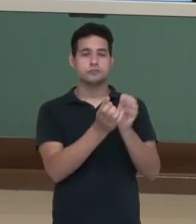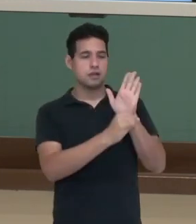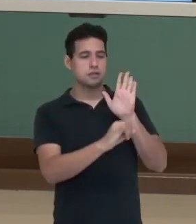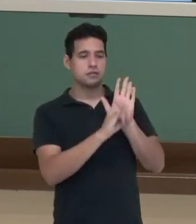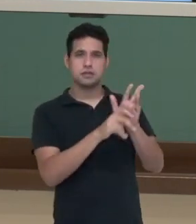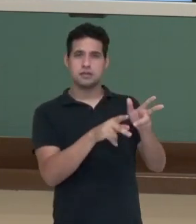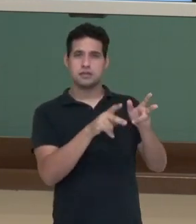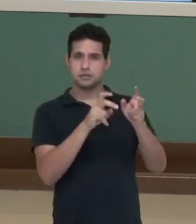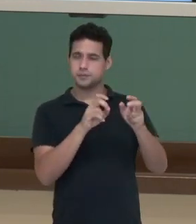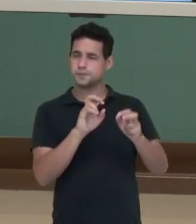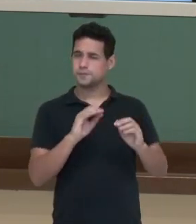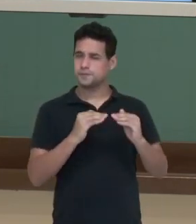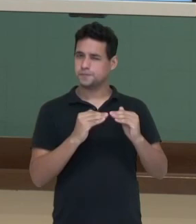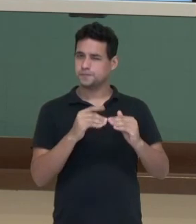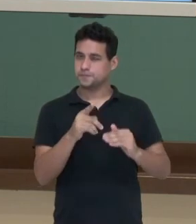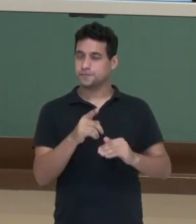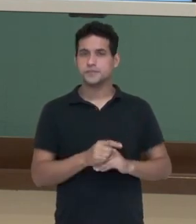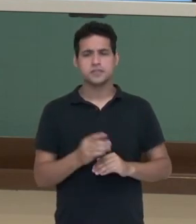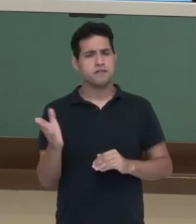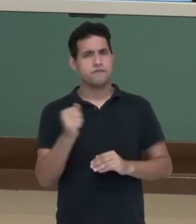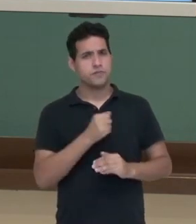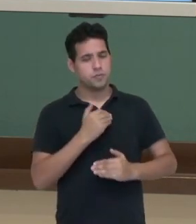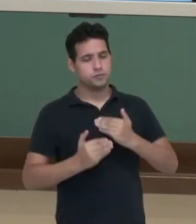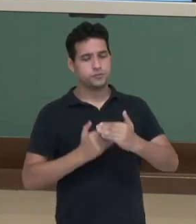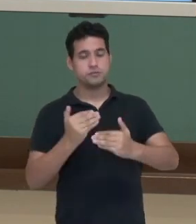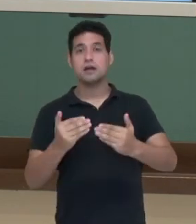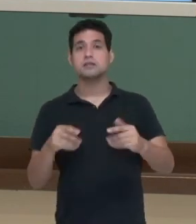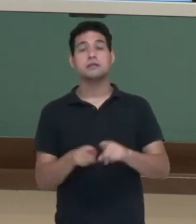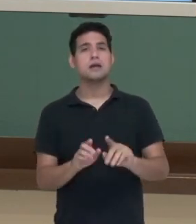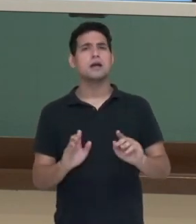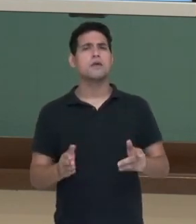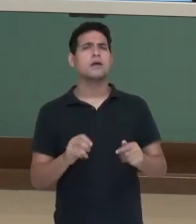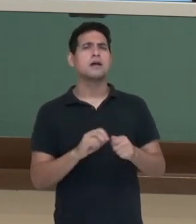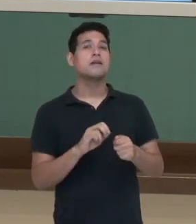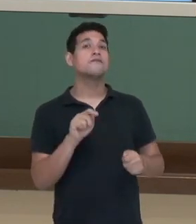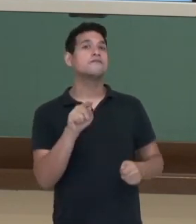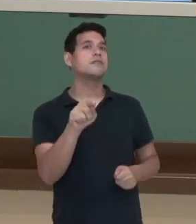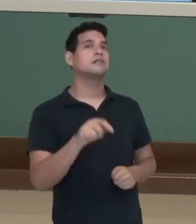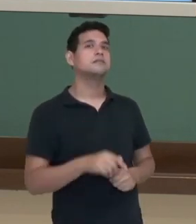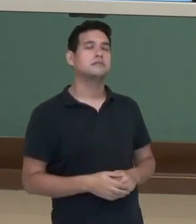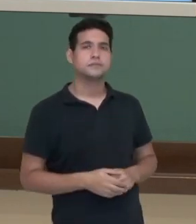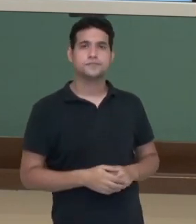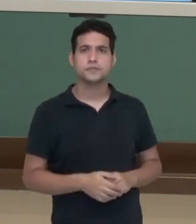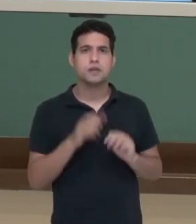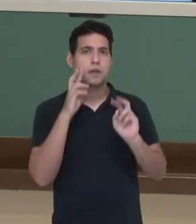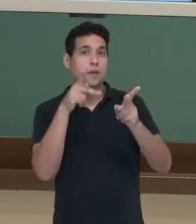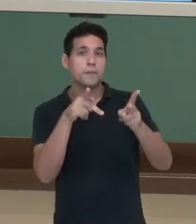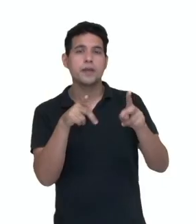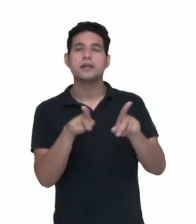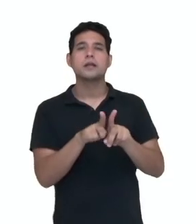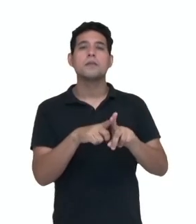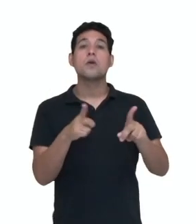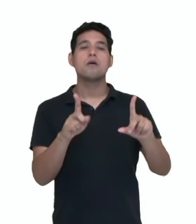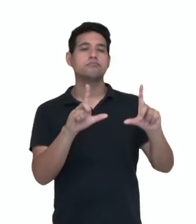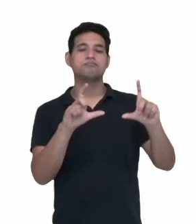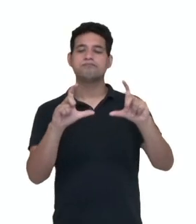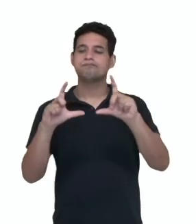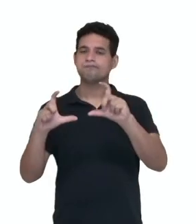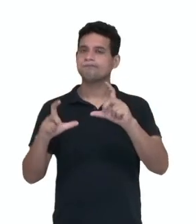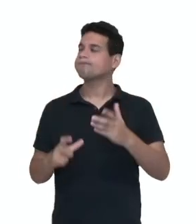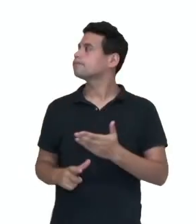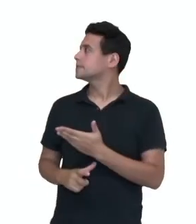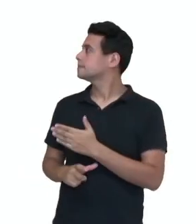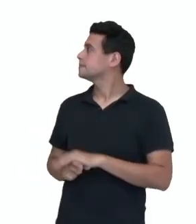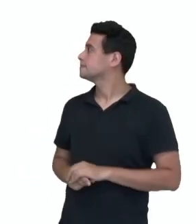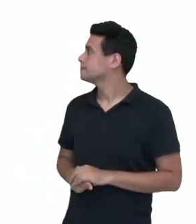identidade negra. De acordo? Vamos a seguir. Agora te toca a ti. Observa las siguientes imágenes